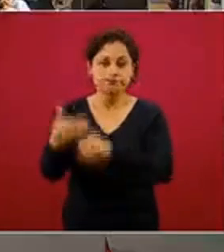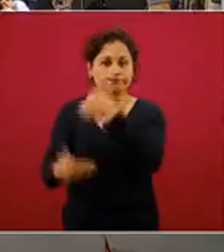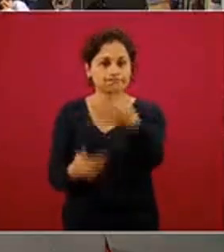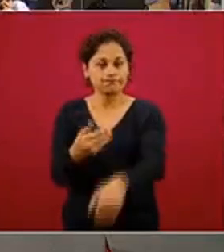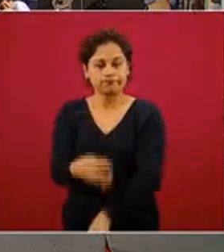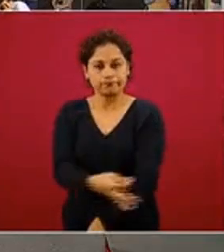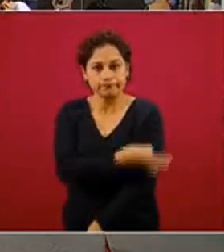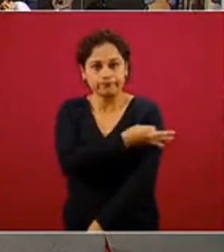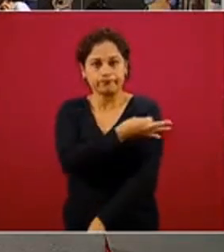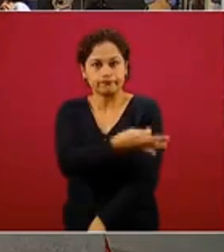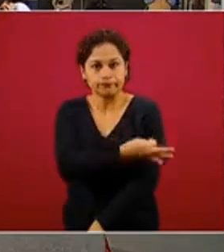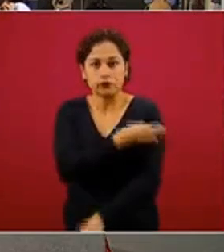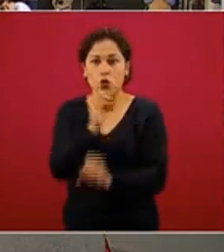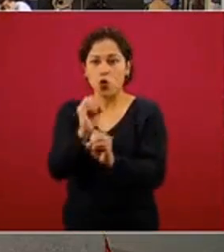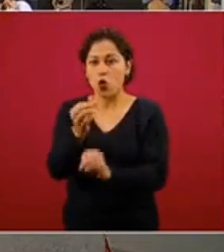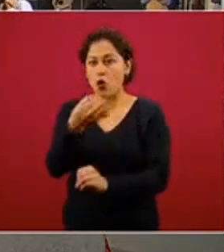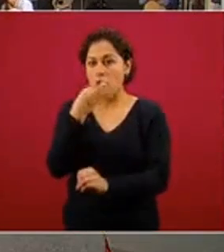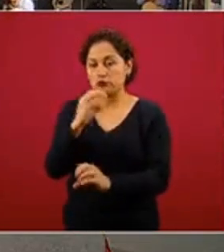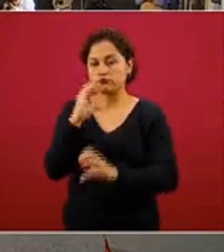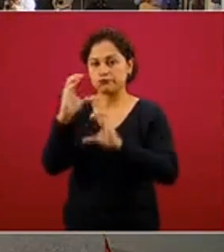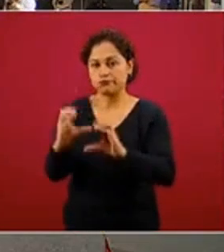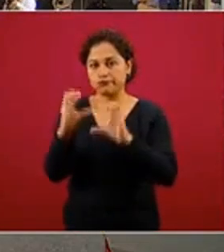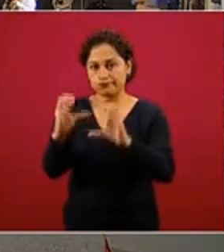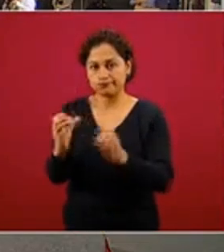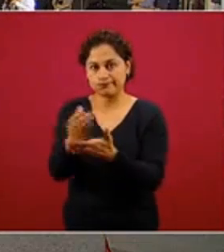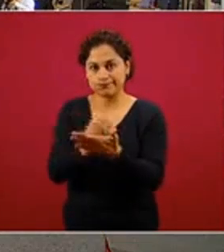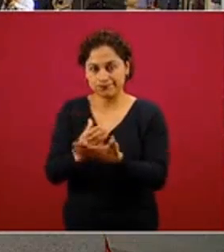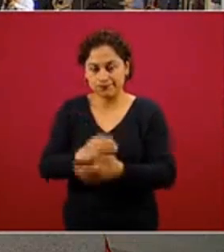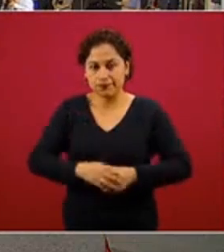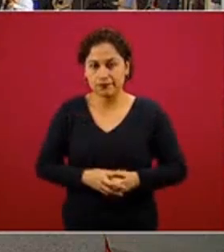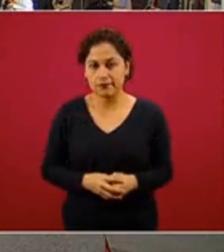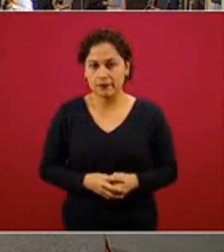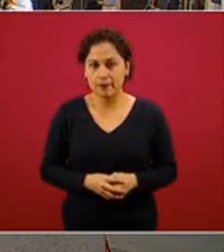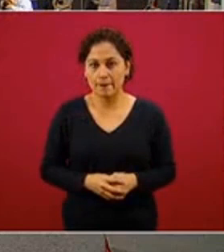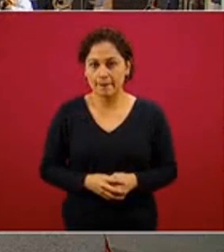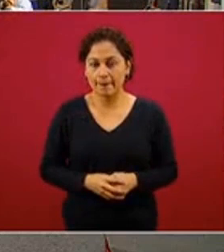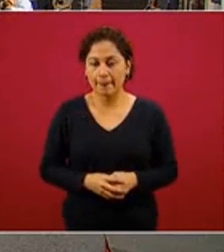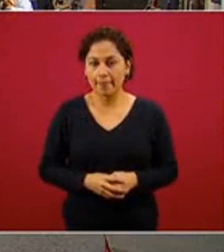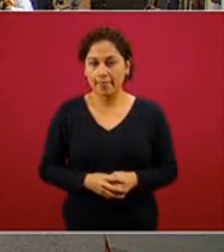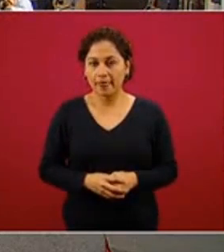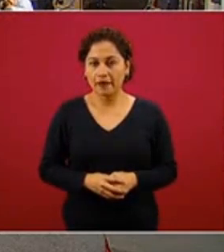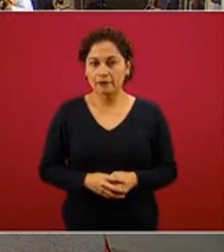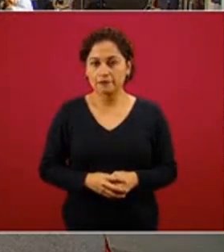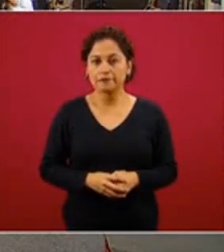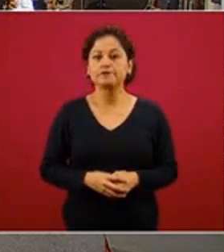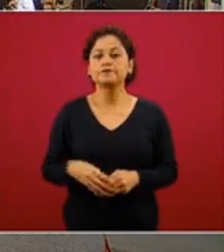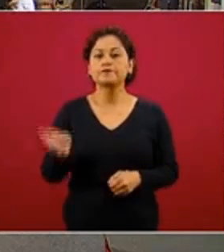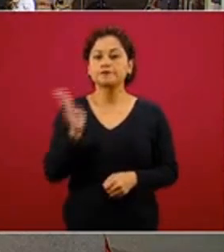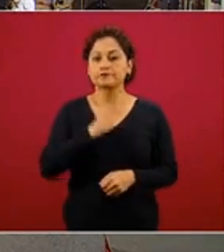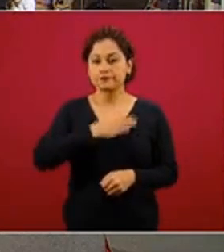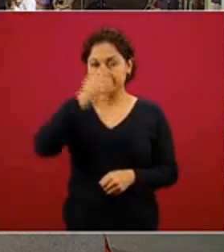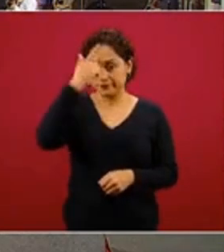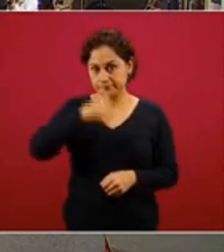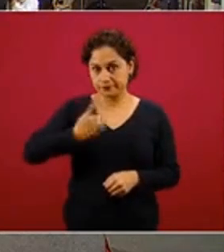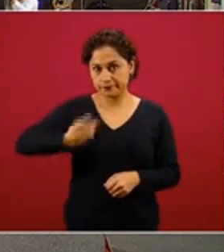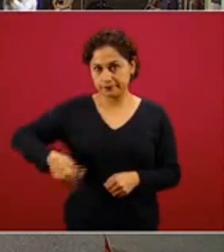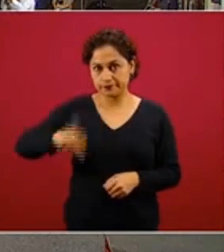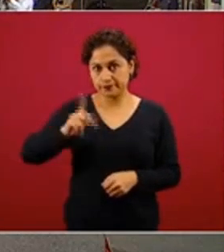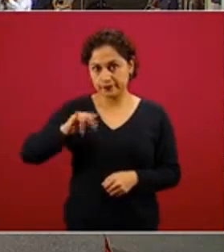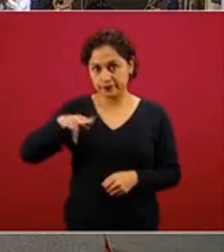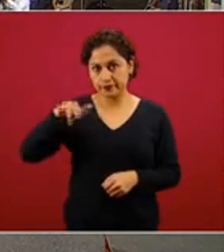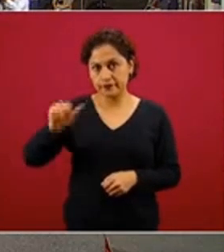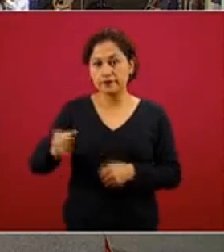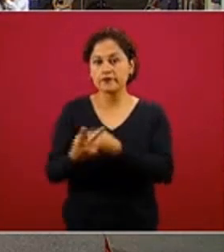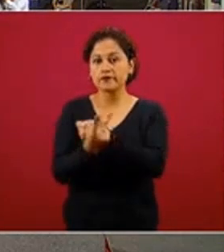tratamientos. Gracias. La compañera, por favor, allá atrás. Gracias. Buenas noches, mi nombre es Kiana Uribe de Canal